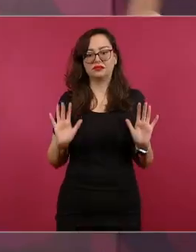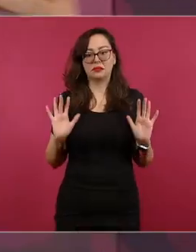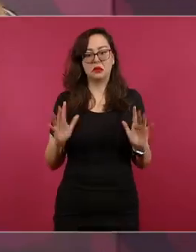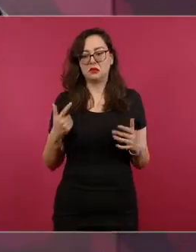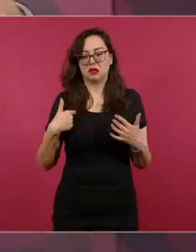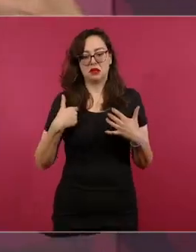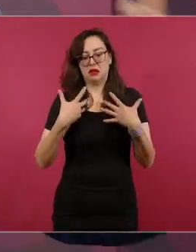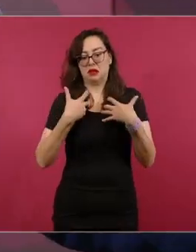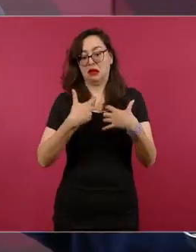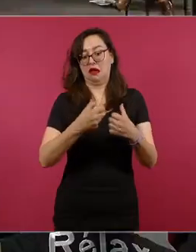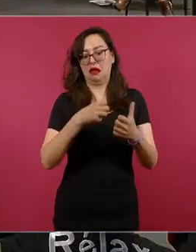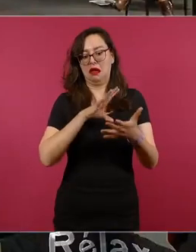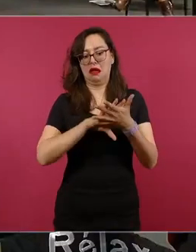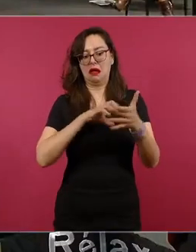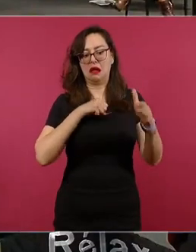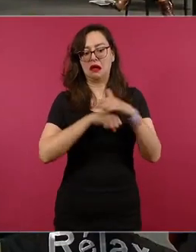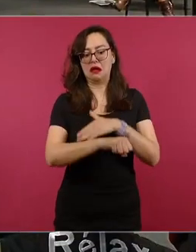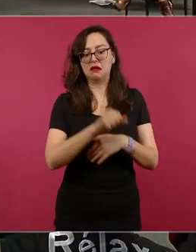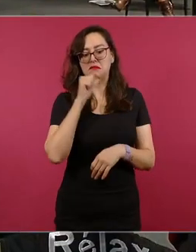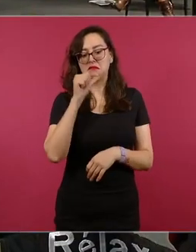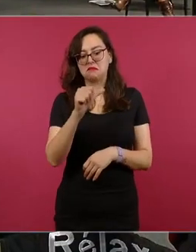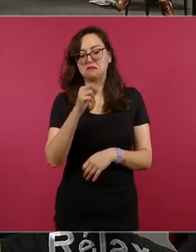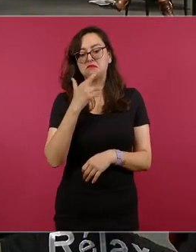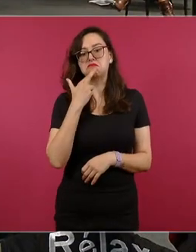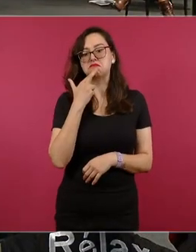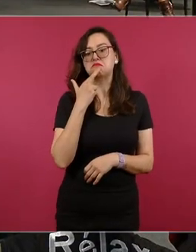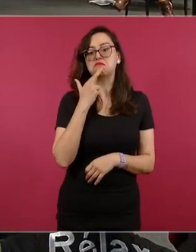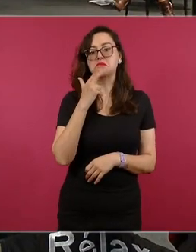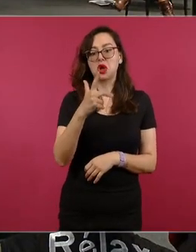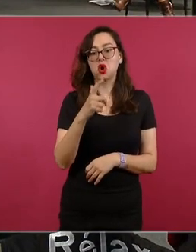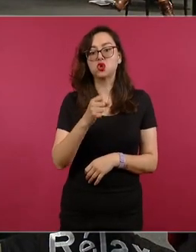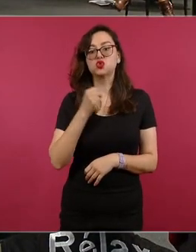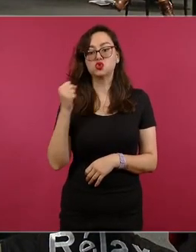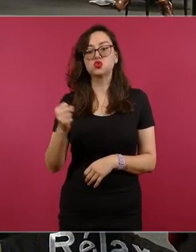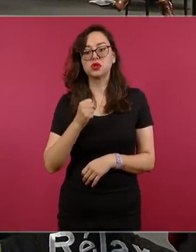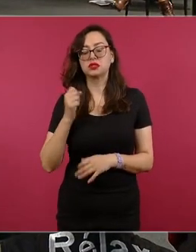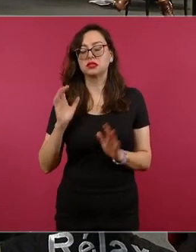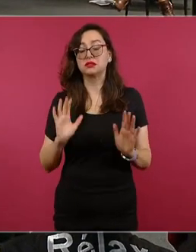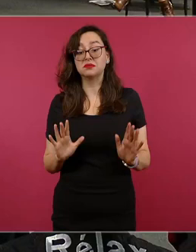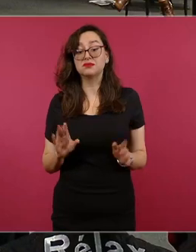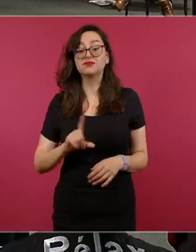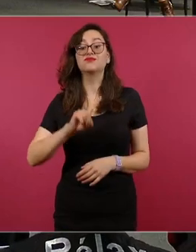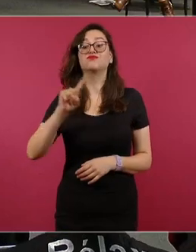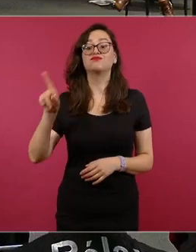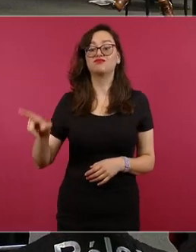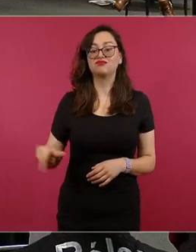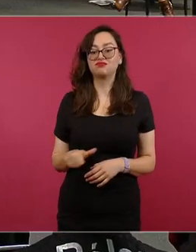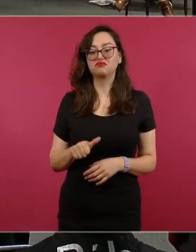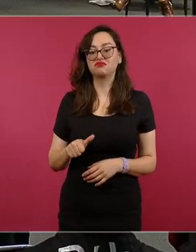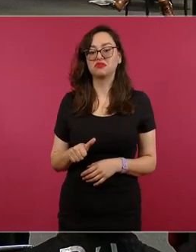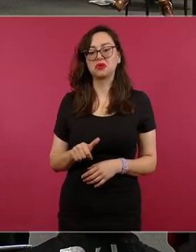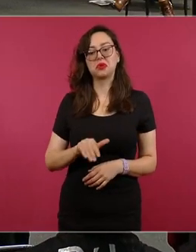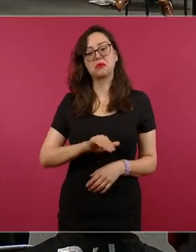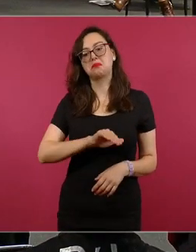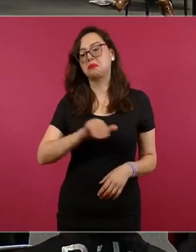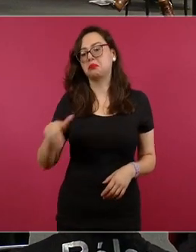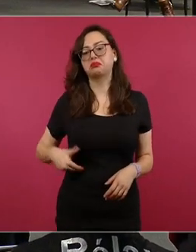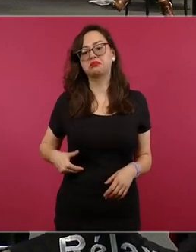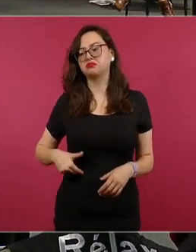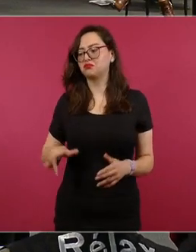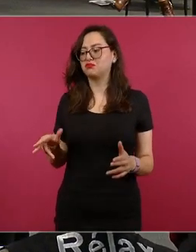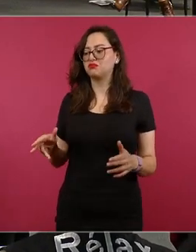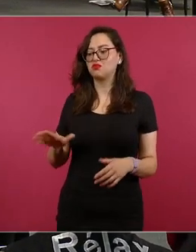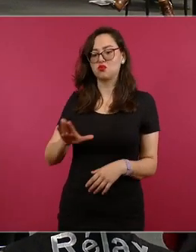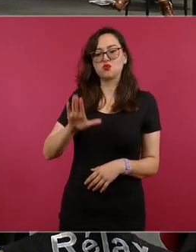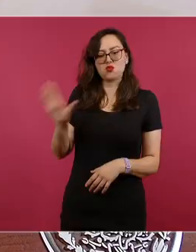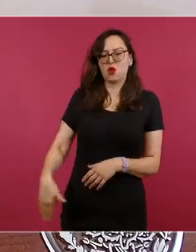el vendaval autoritario, sale y el llamado a accidente,